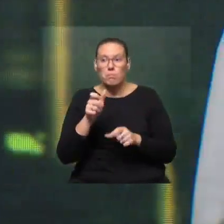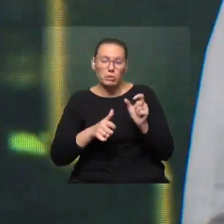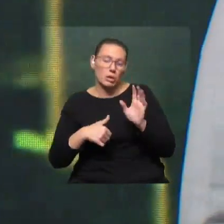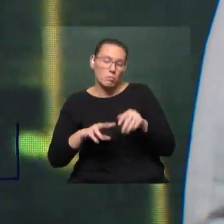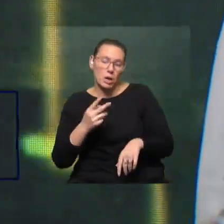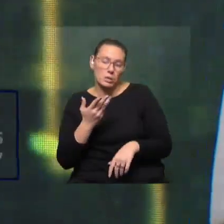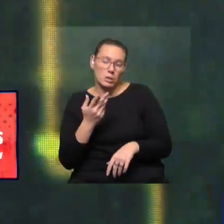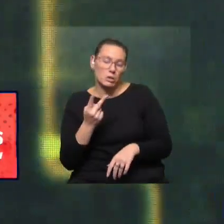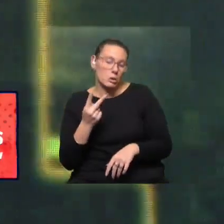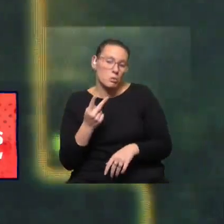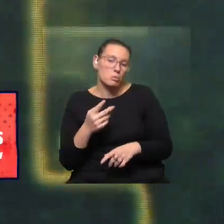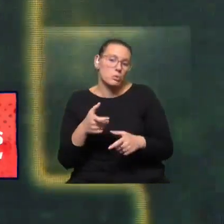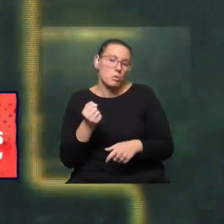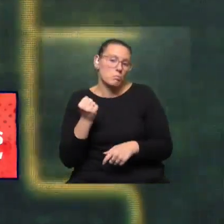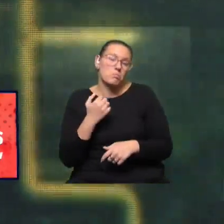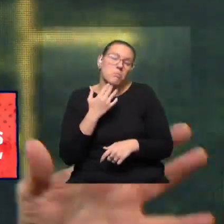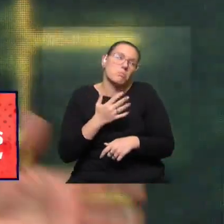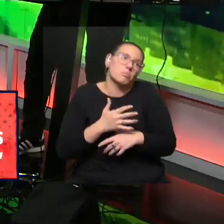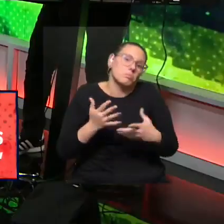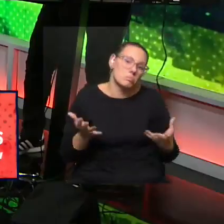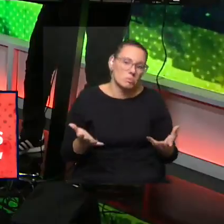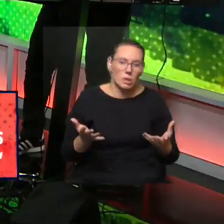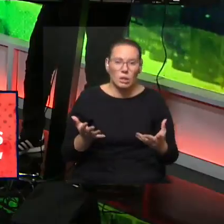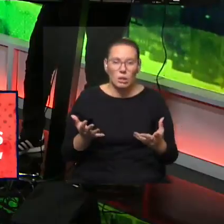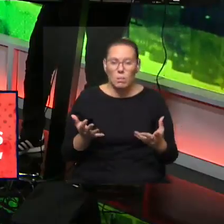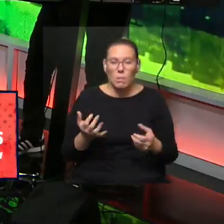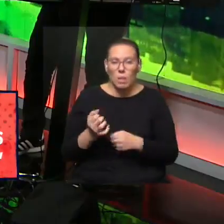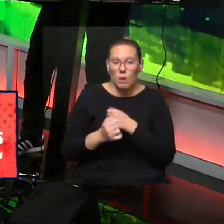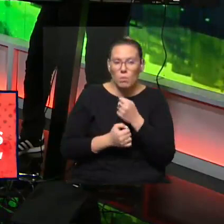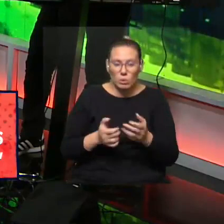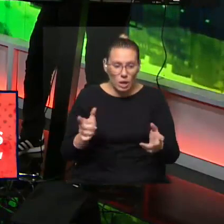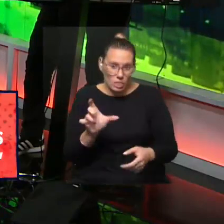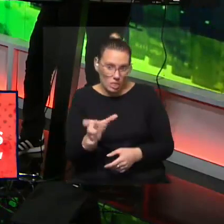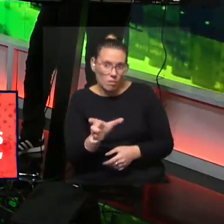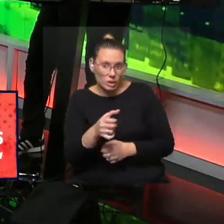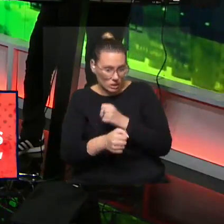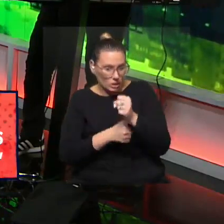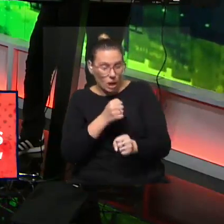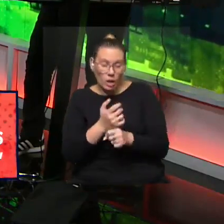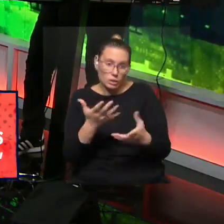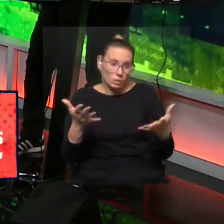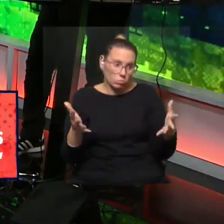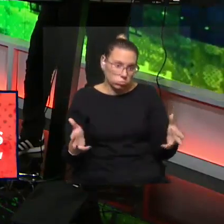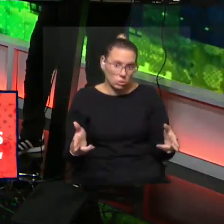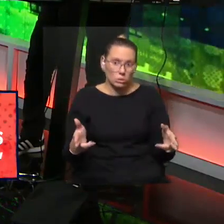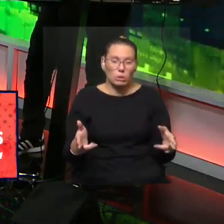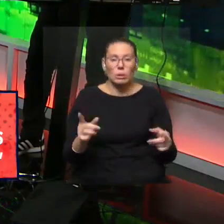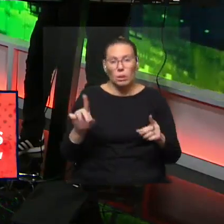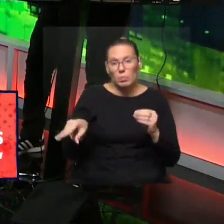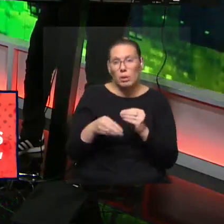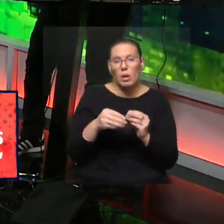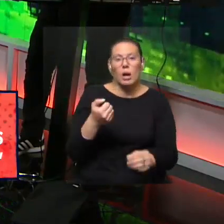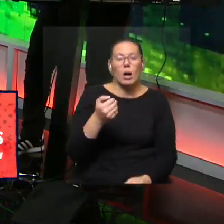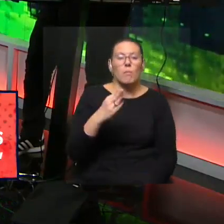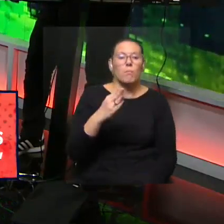Está bueno Está o sea digo pasó un tiempo interesante entre uno y otro este se sumó Paula